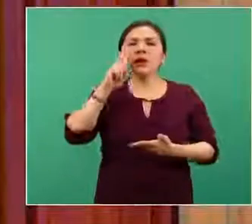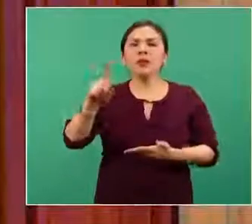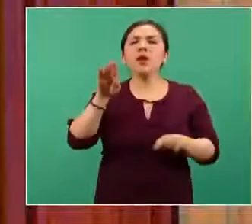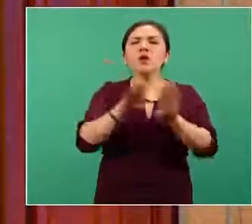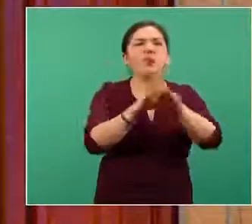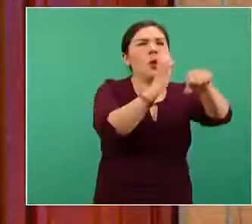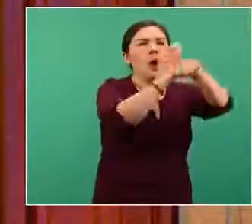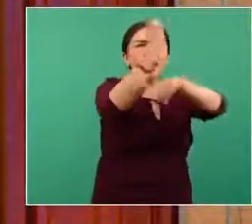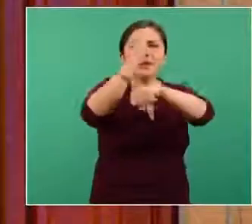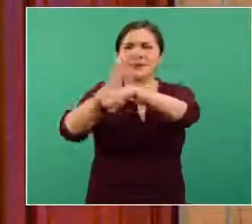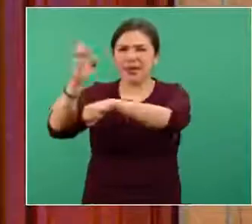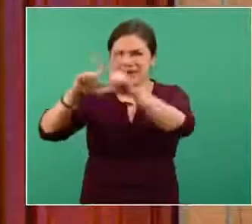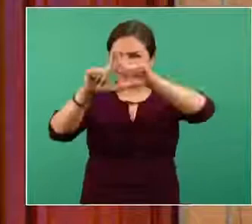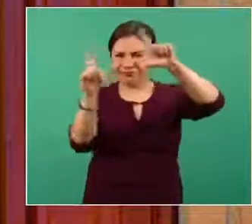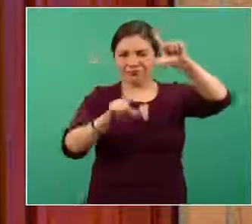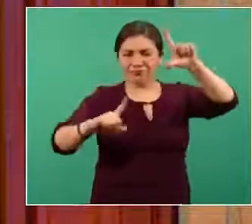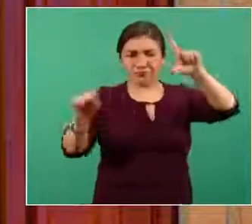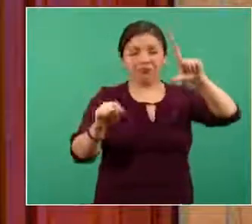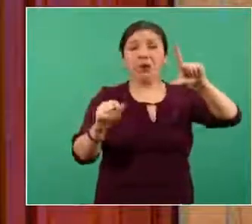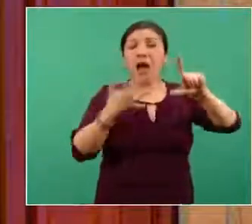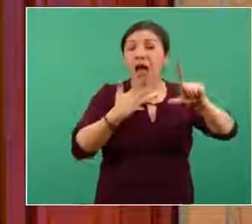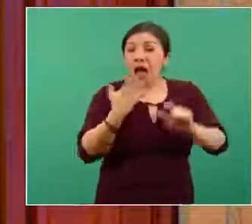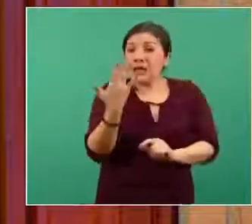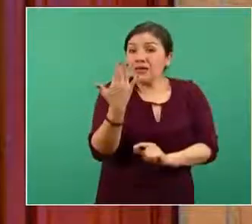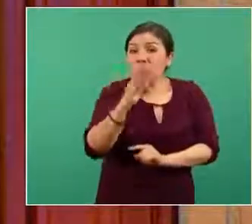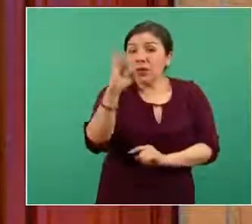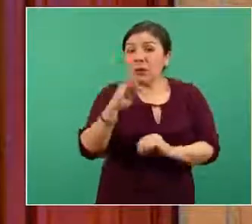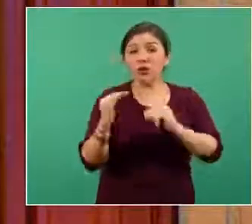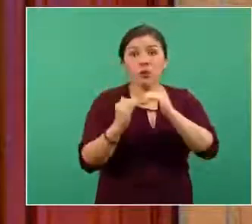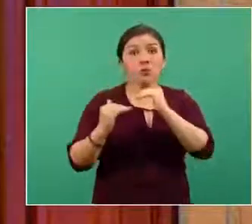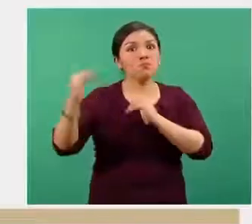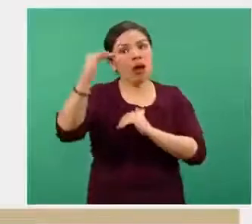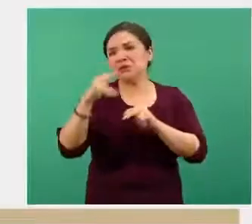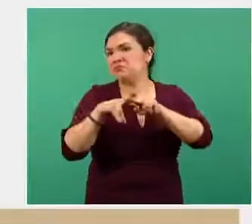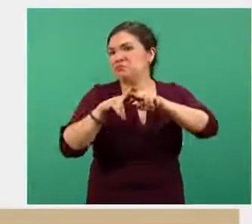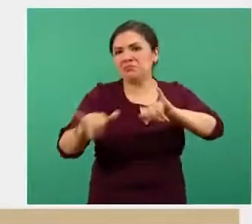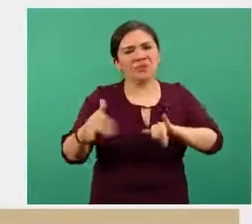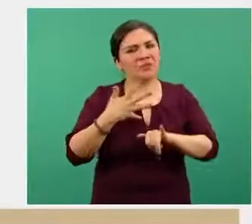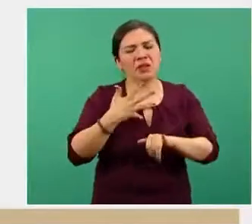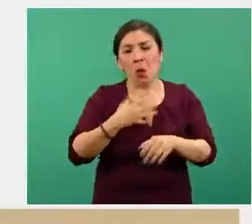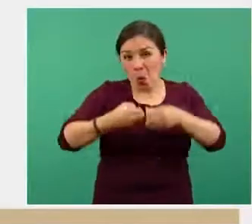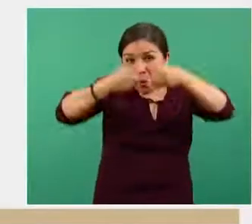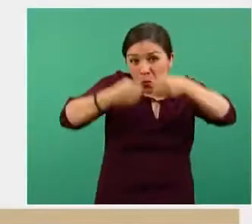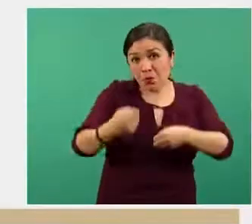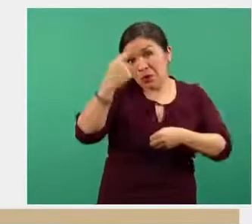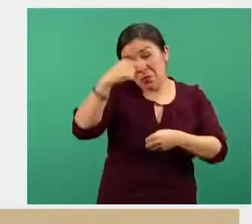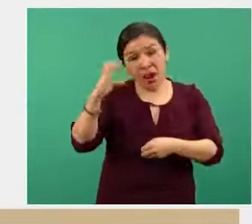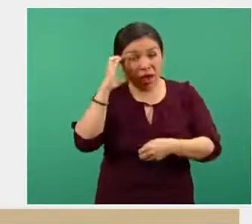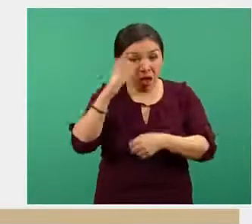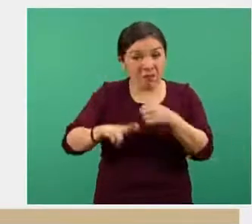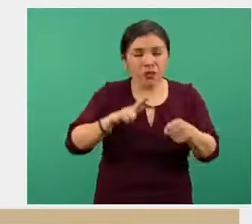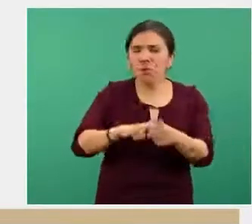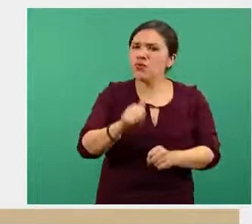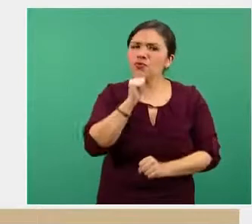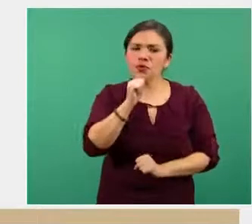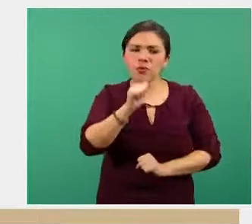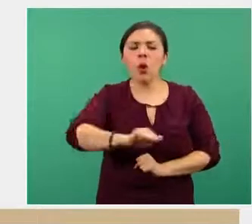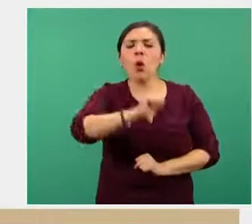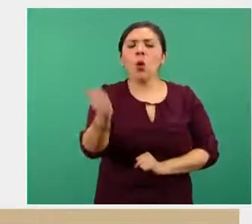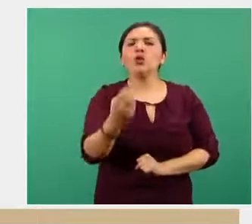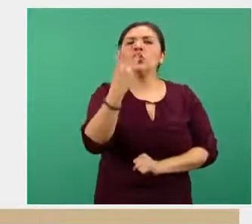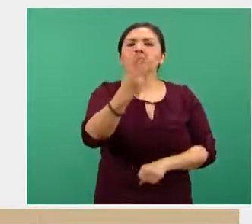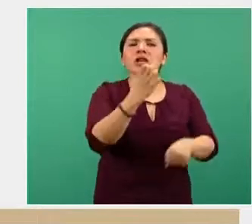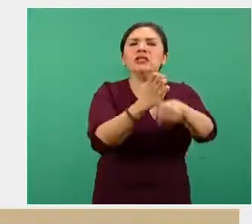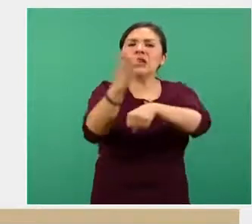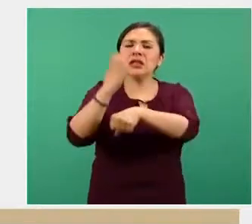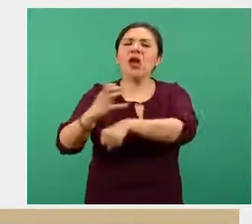entidades federativas. Ninguna tiene más del 50% de ocupación de camas generales. Siguen 3 entidades entre